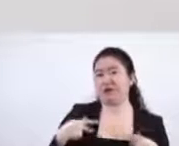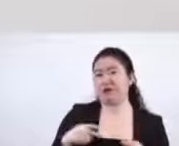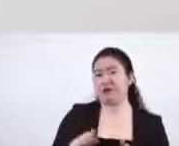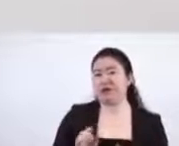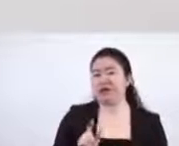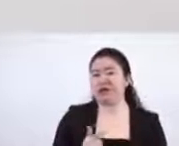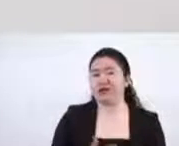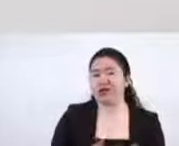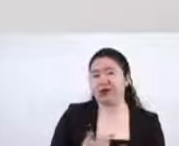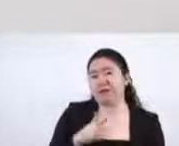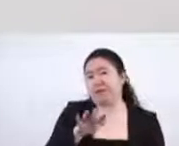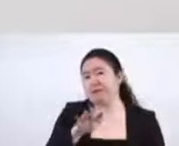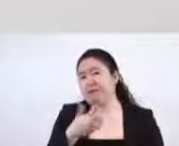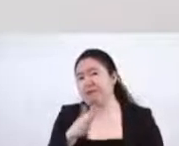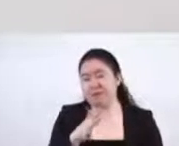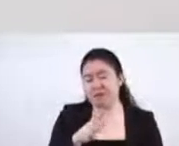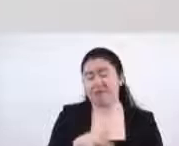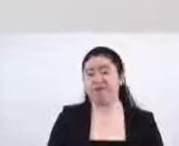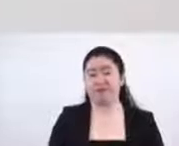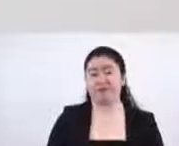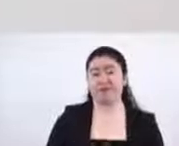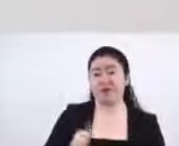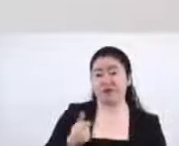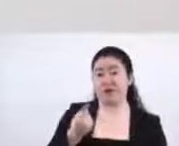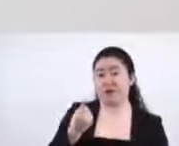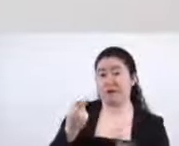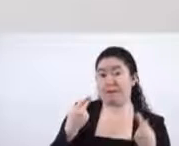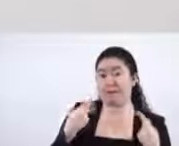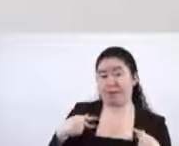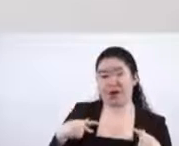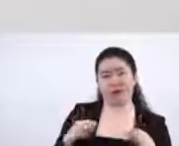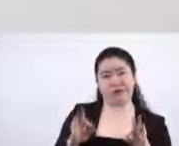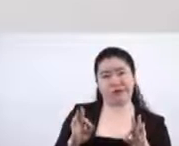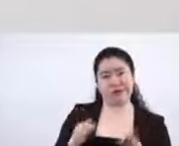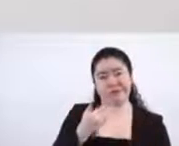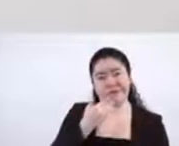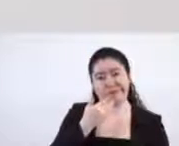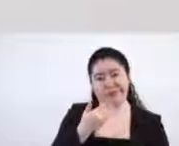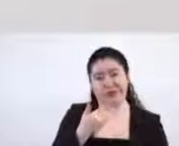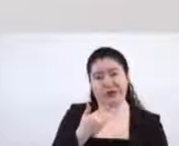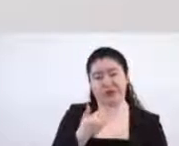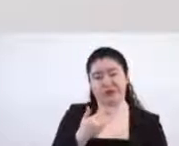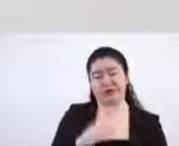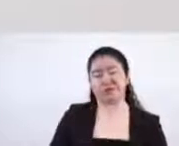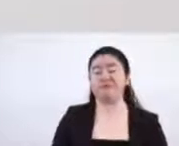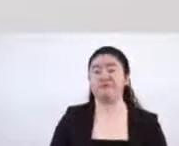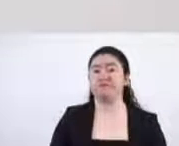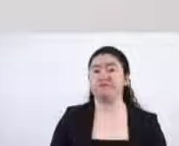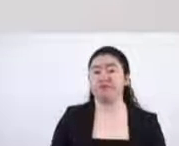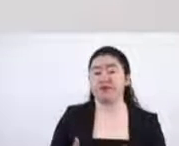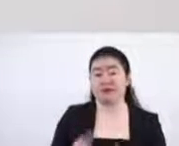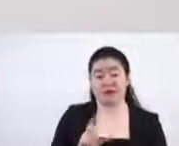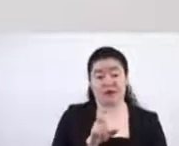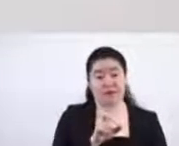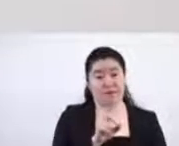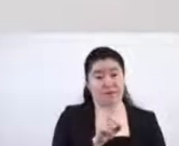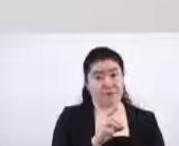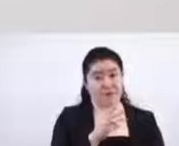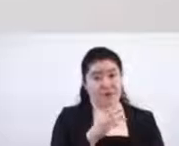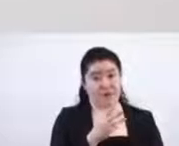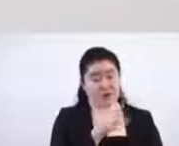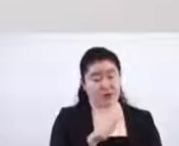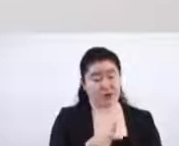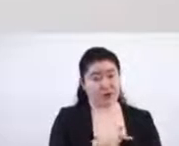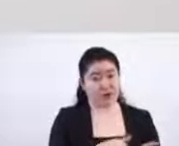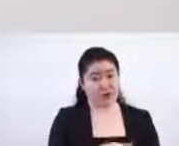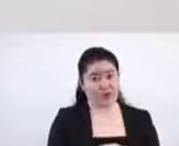es el reporte médico, y una persona estable. De ellos, 23 están en hospitales públicos